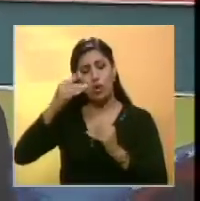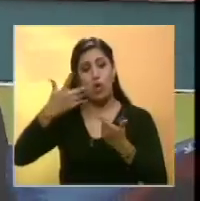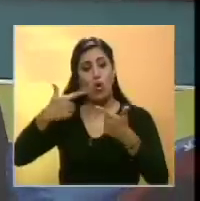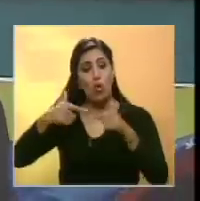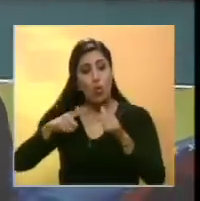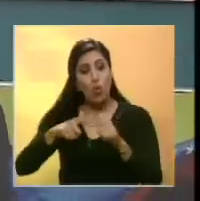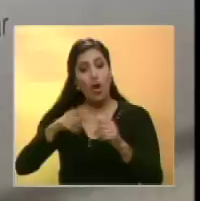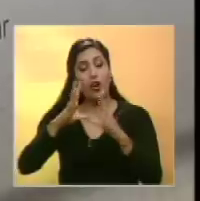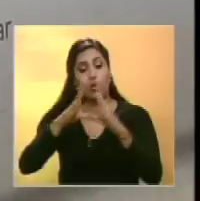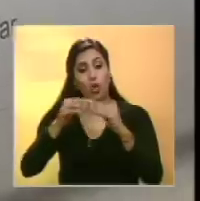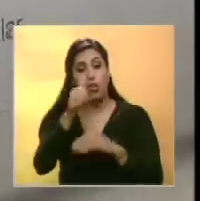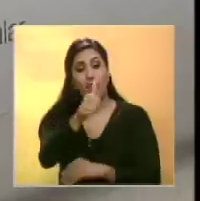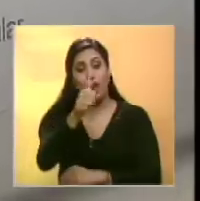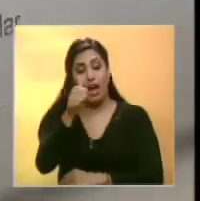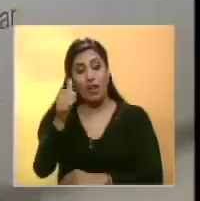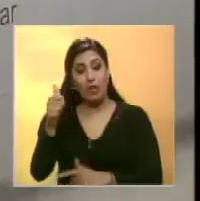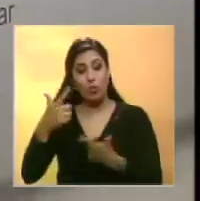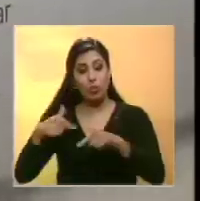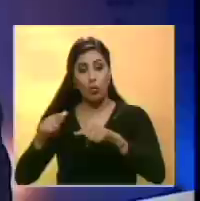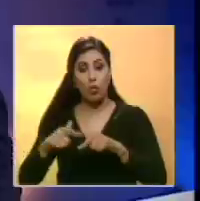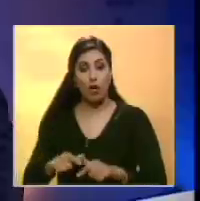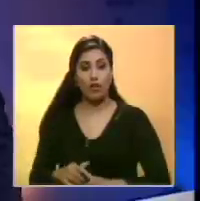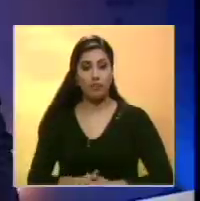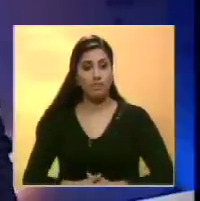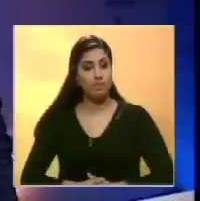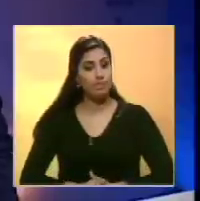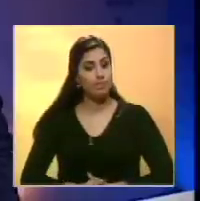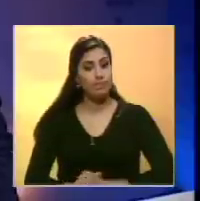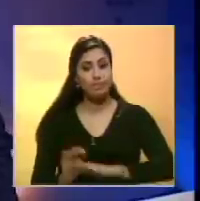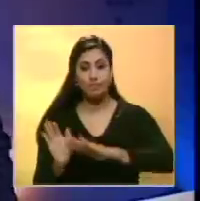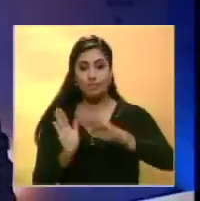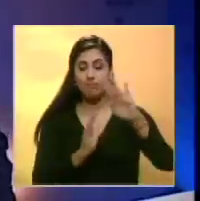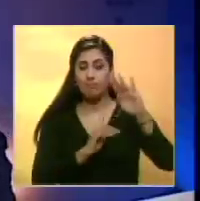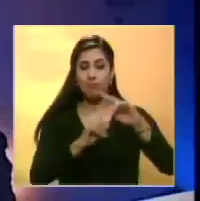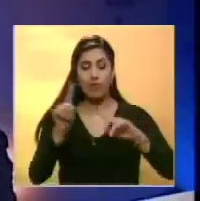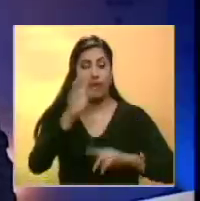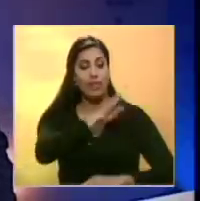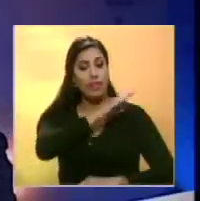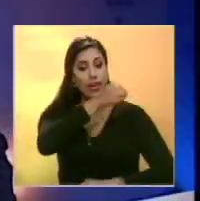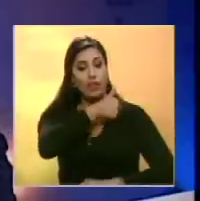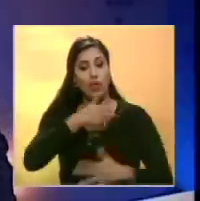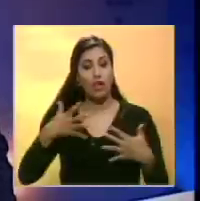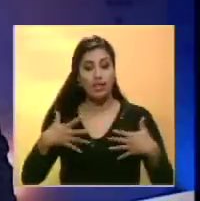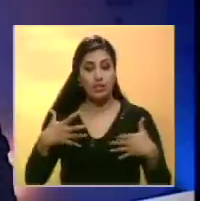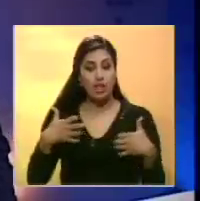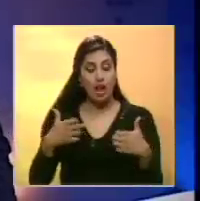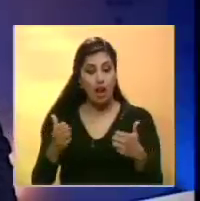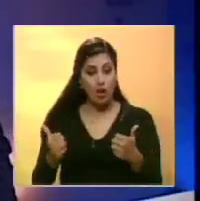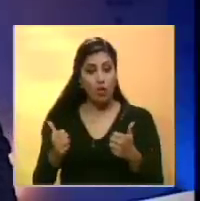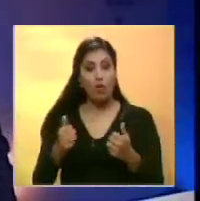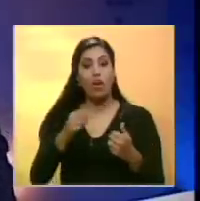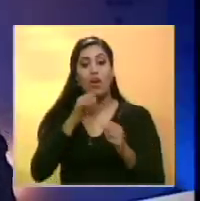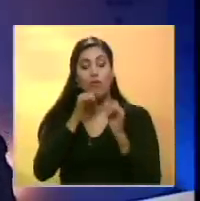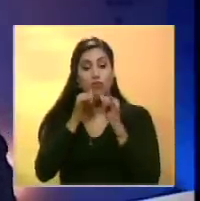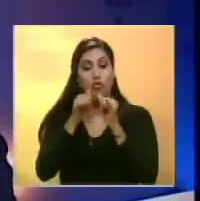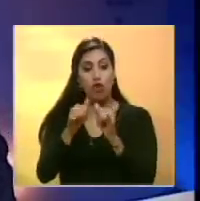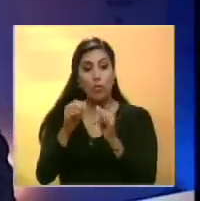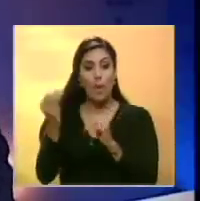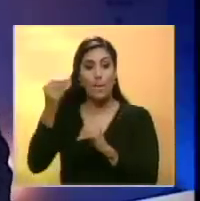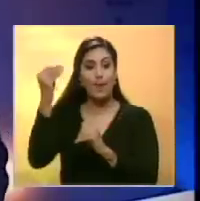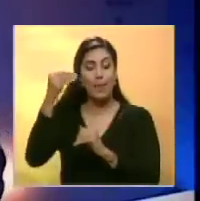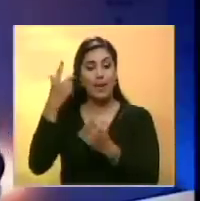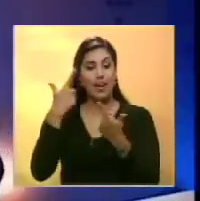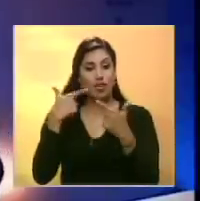que surte a cada una de estas zonas. La directora regional de salud en el estado Monagas, Aurora Navas, reportó el incremento de